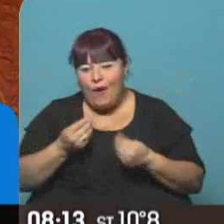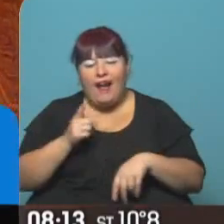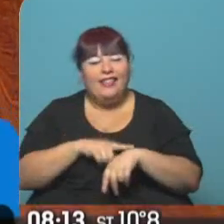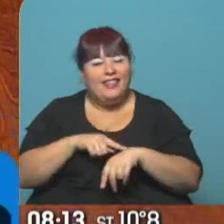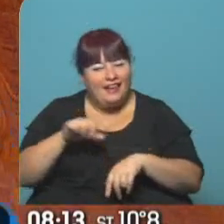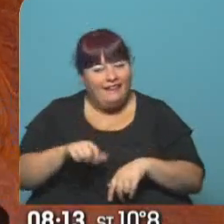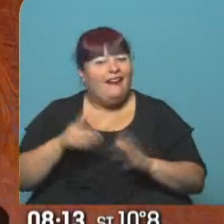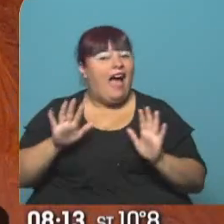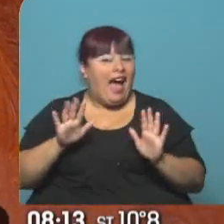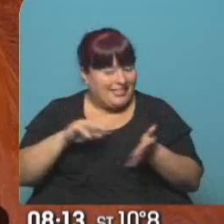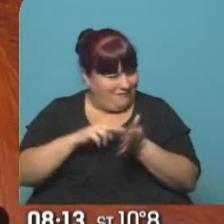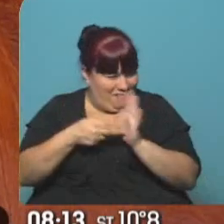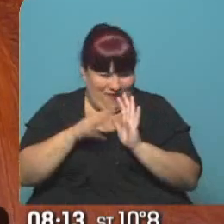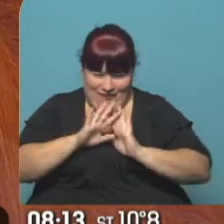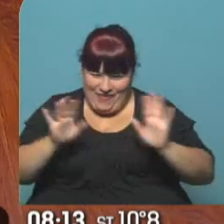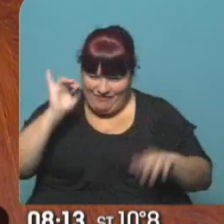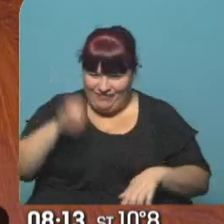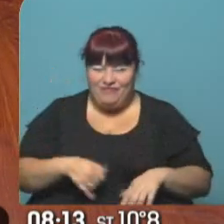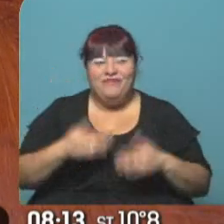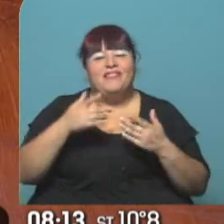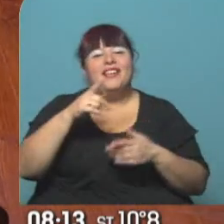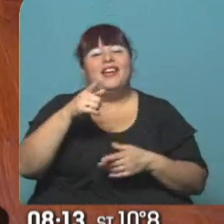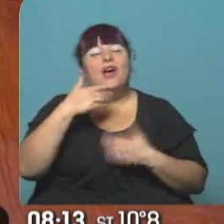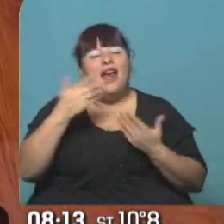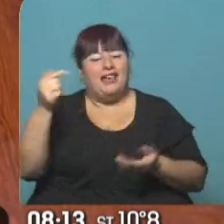estudio este es nuestro programa guillermo durand cornejo muchas gracias